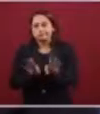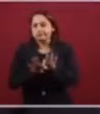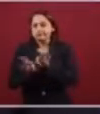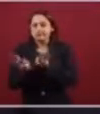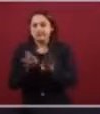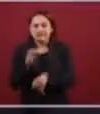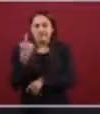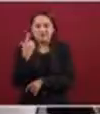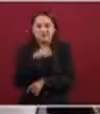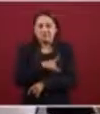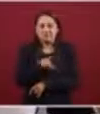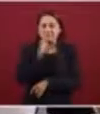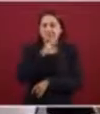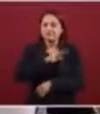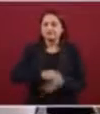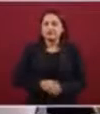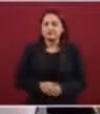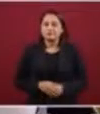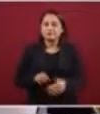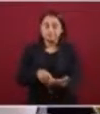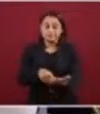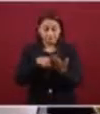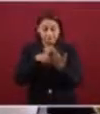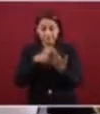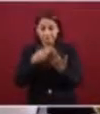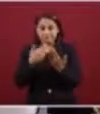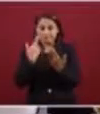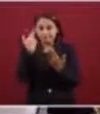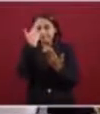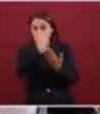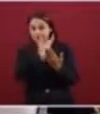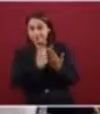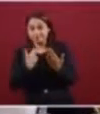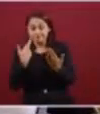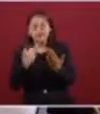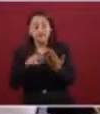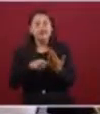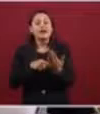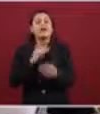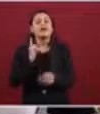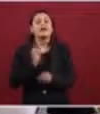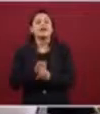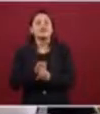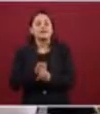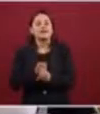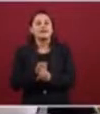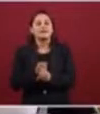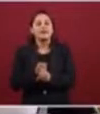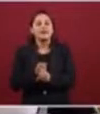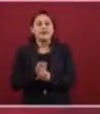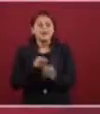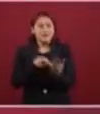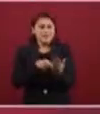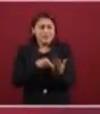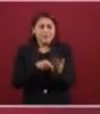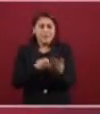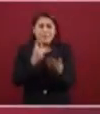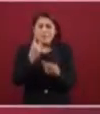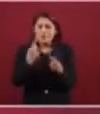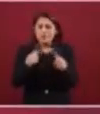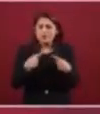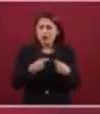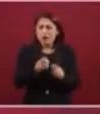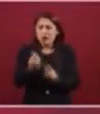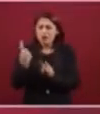Y ahí nos fuimos dando cuenta que había gente pues, que llevaba años sin pisar la agencia, con